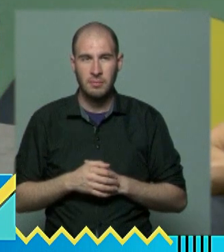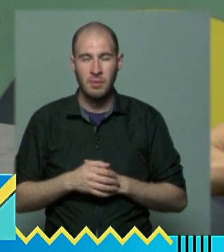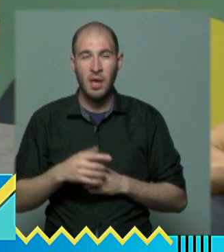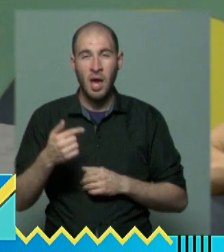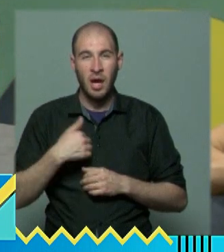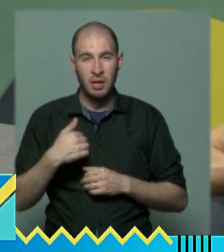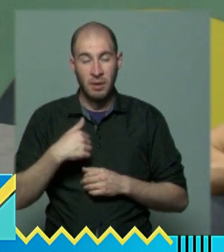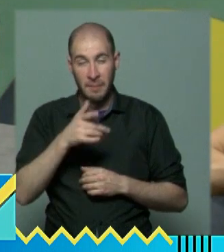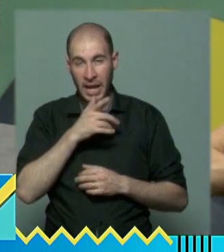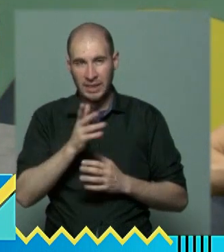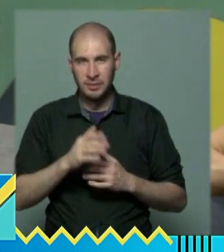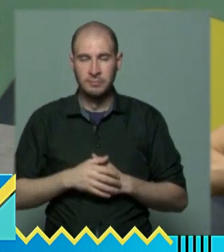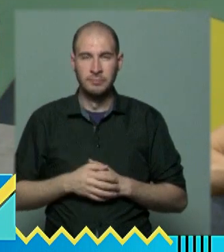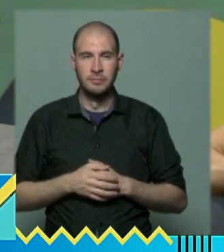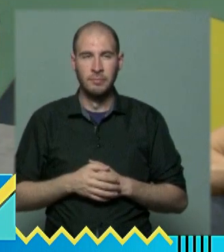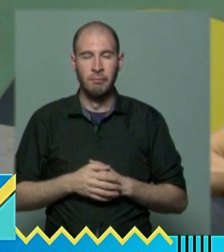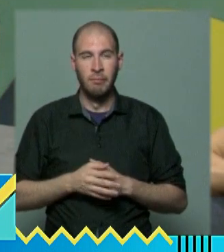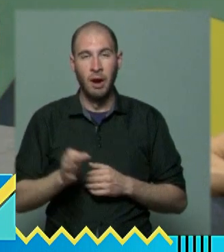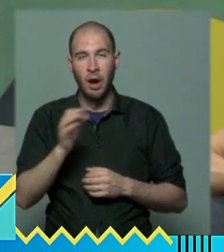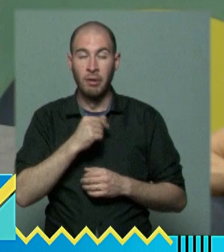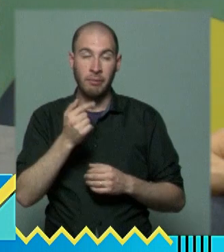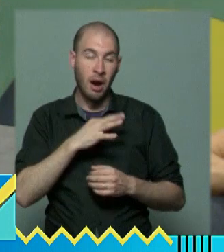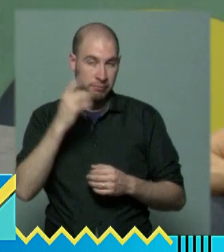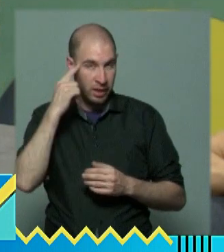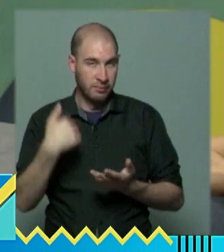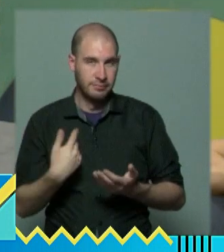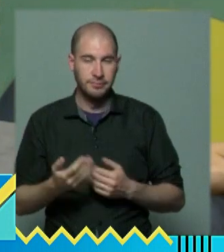Yo considero, o es una impresión, ¿no?